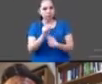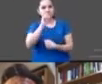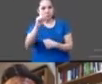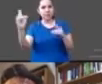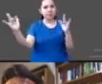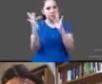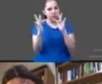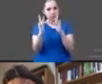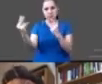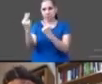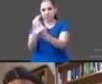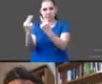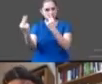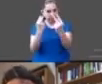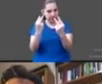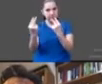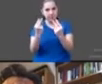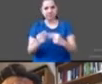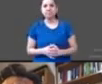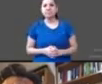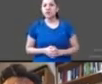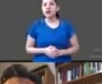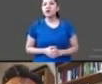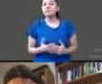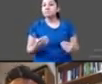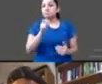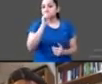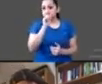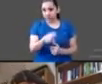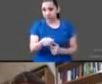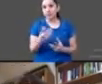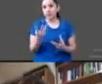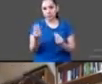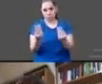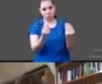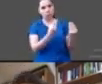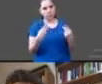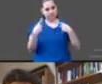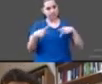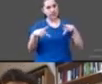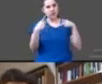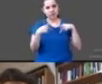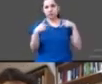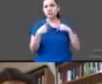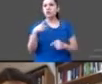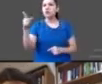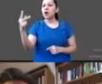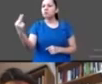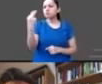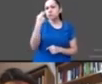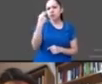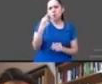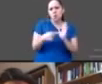países del mundo y hubo también una gran cantidad de personas que no solo estuvieron en uno, la